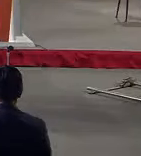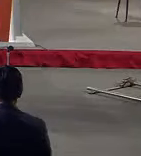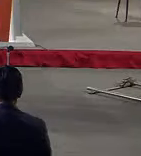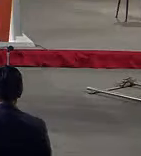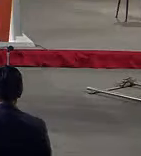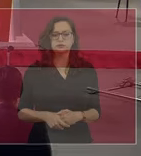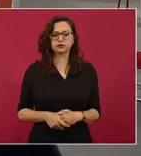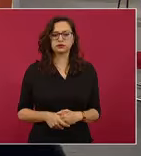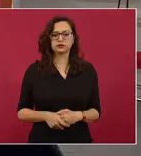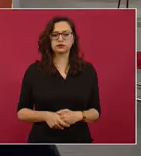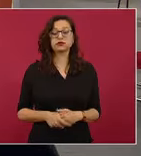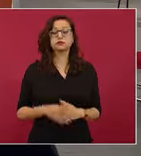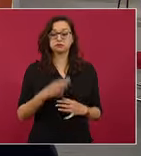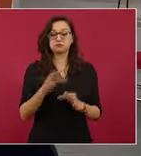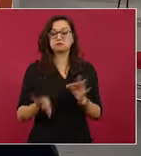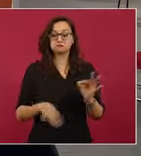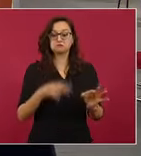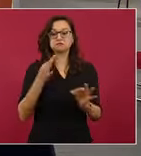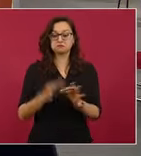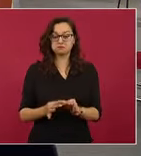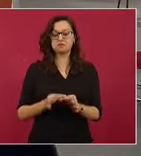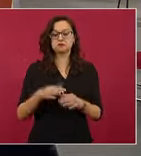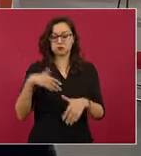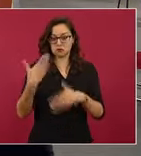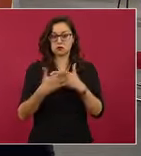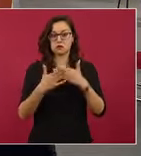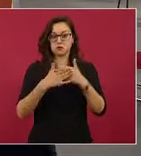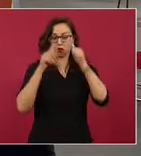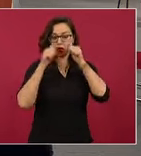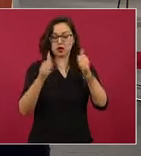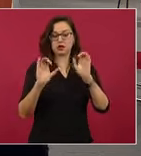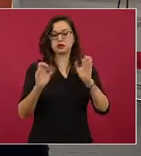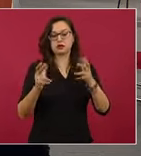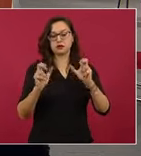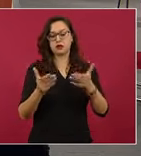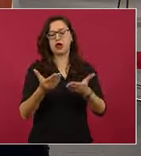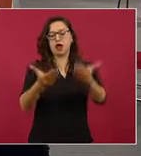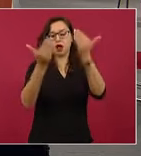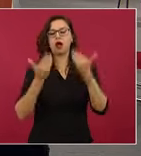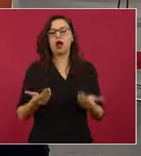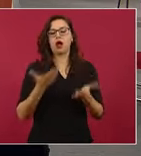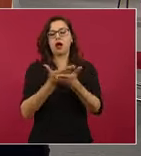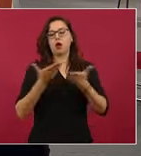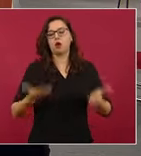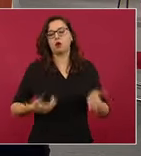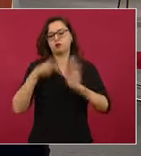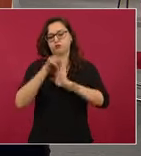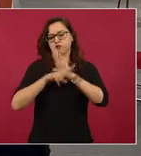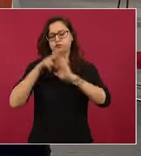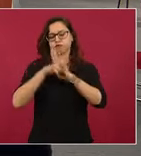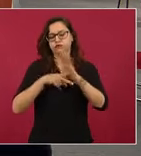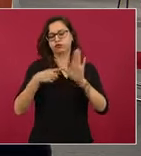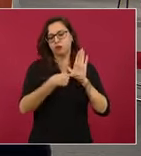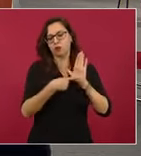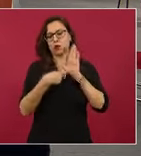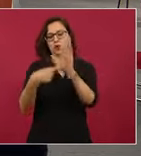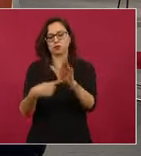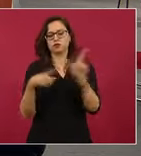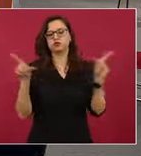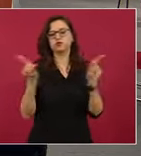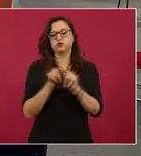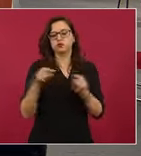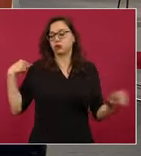listos, y si nos permite, señor presidente, solamente un breve video para informar exactamente de lo que se